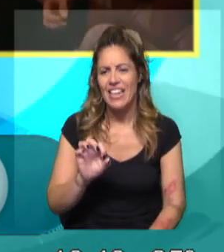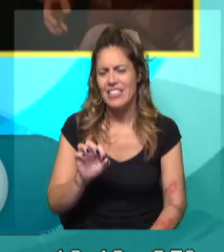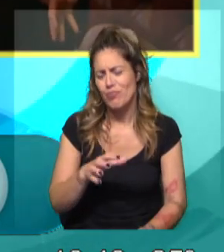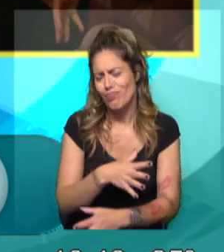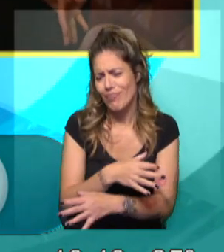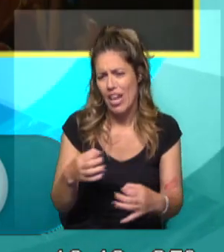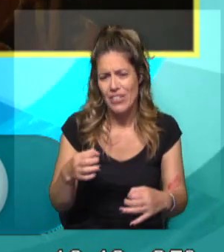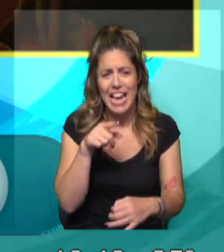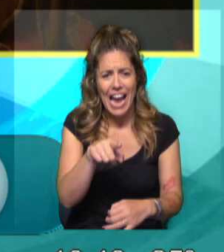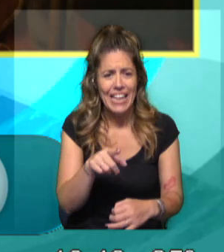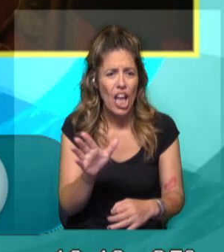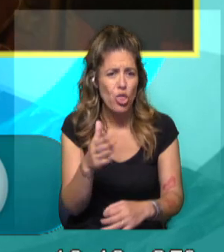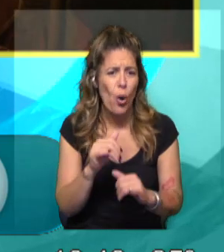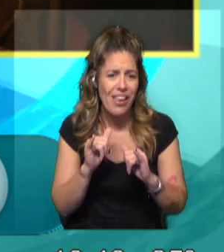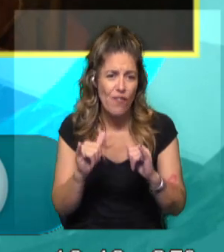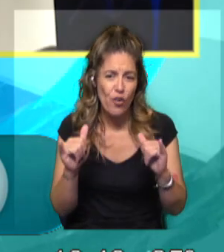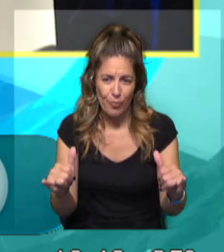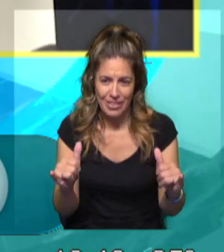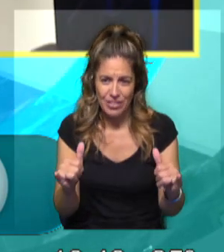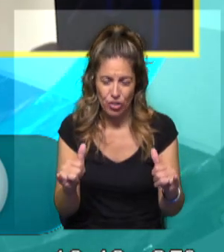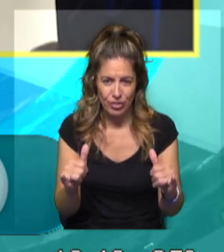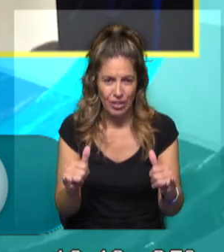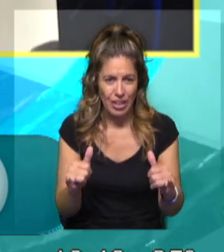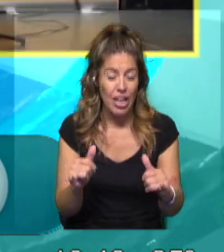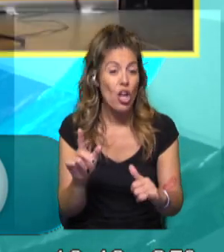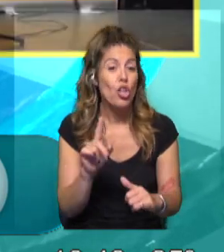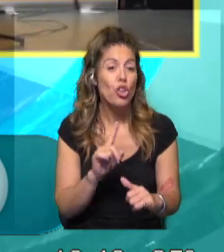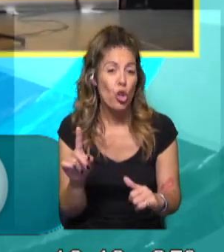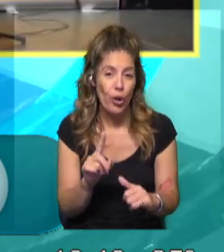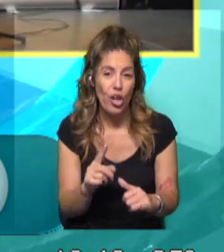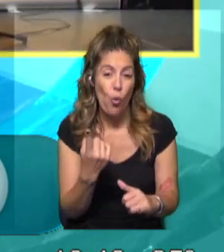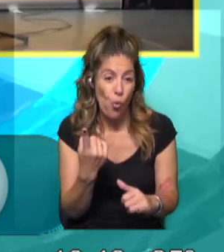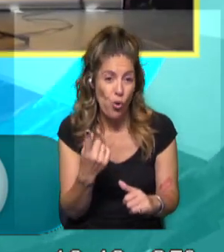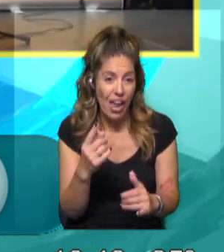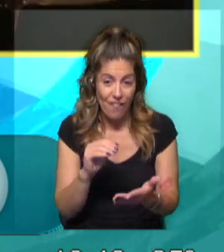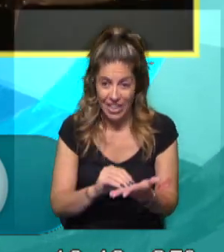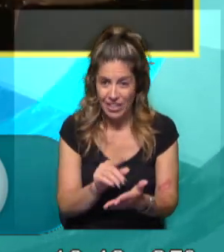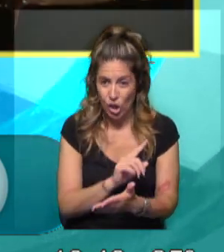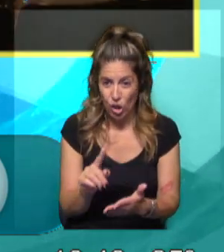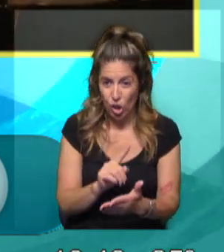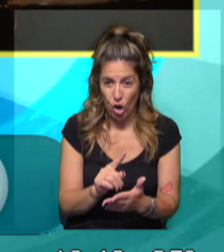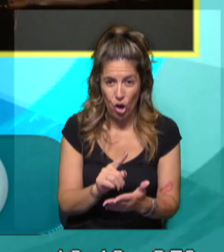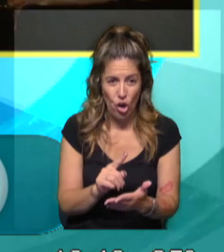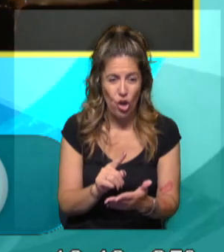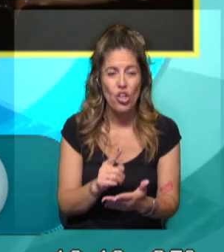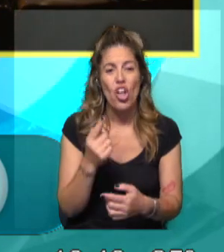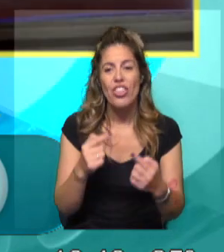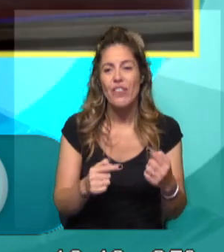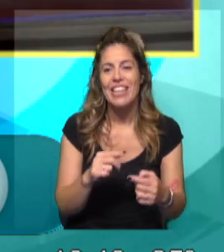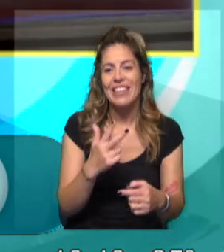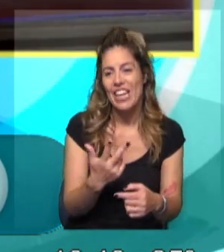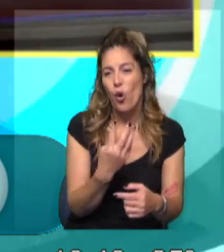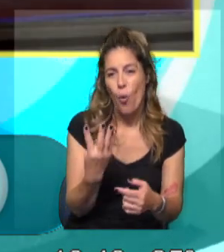maravilla porque acá está toda la data. Toda la data. Y además, no es que sea un espectáculo. Son sí. estaciones porque ahí hacemos